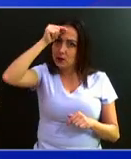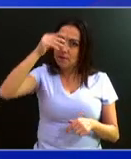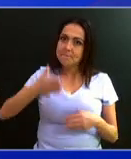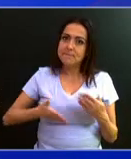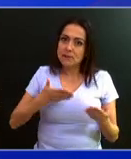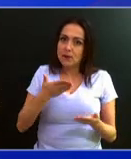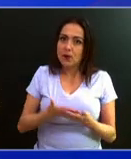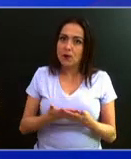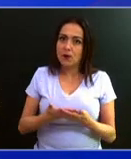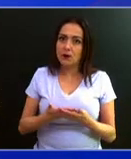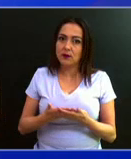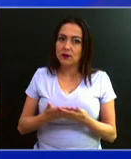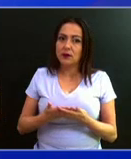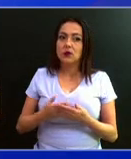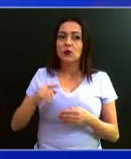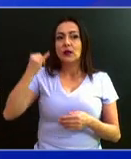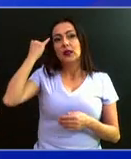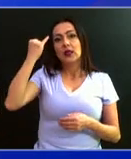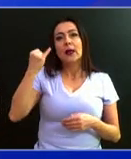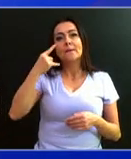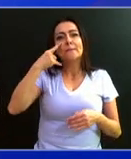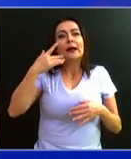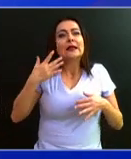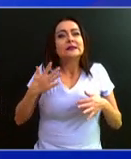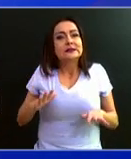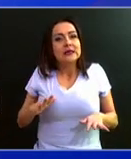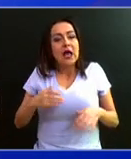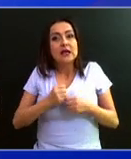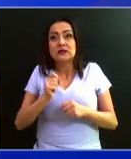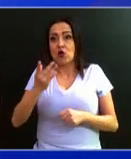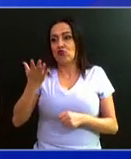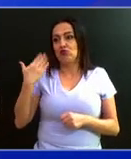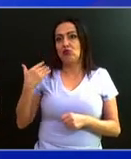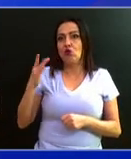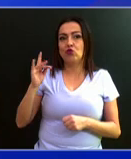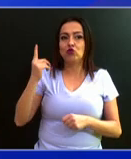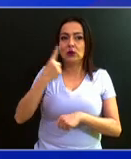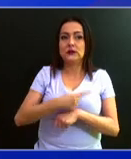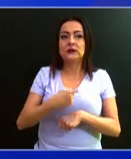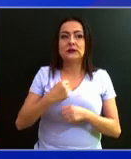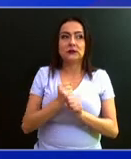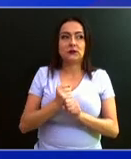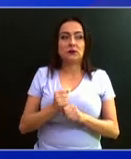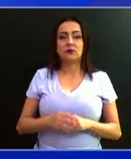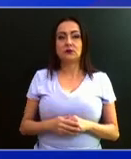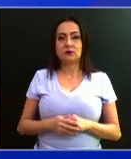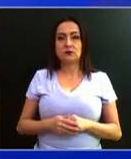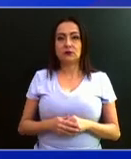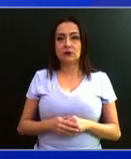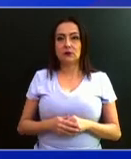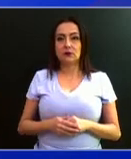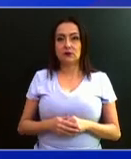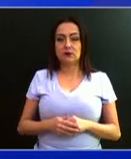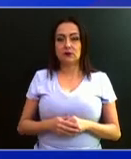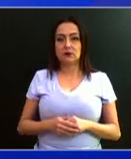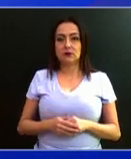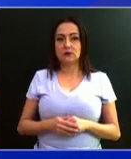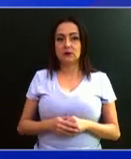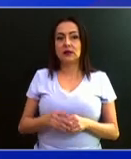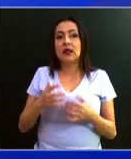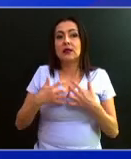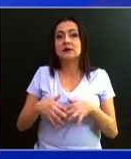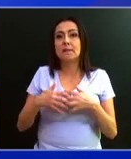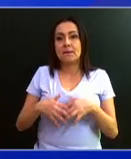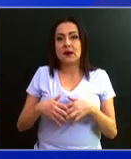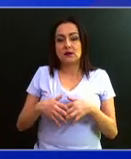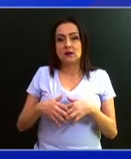propone una iniciativa similar a la que hace 8 días efectuó el sector de las empresas,